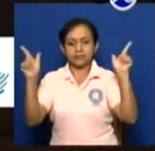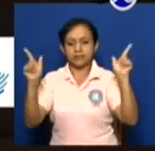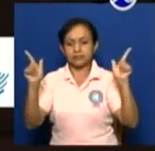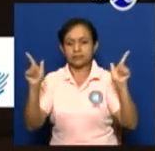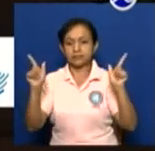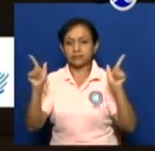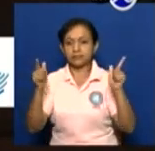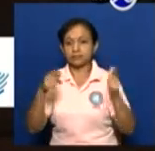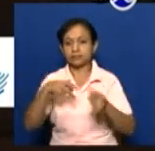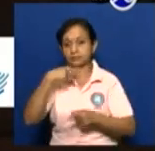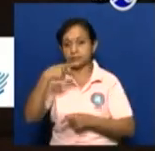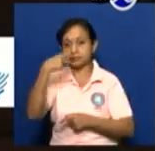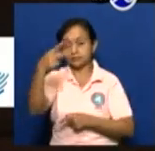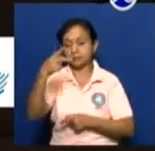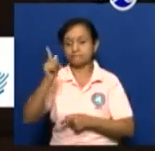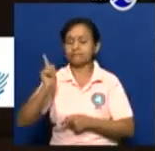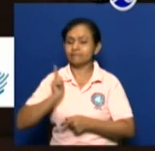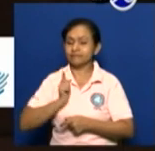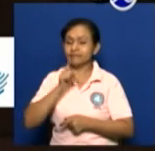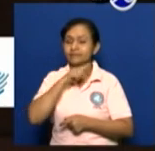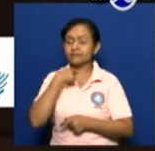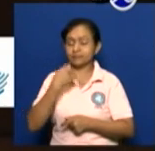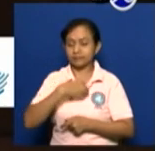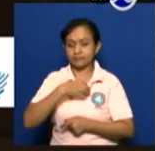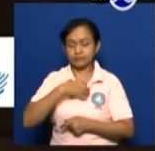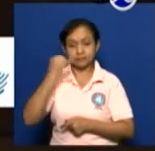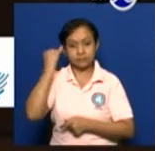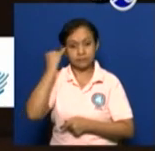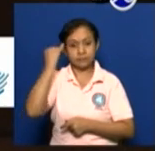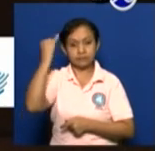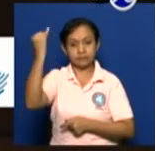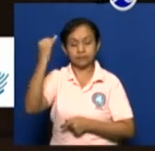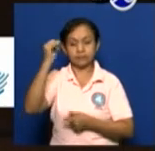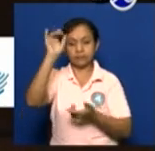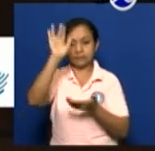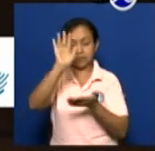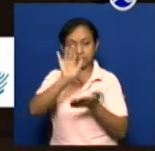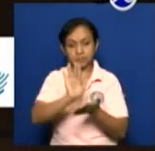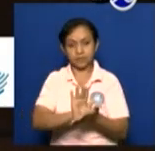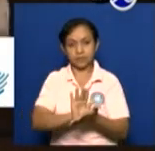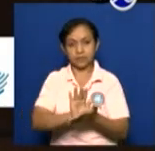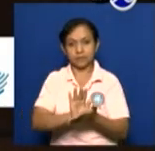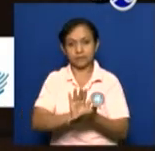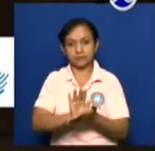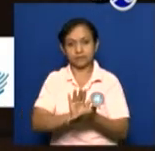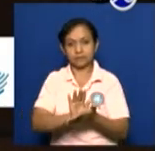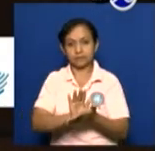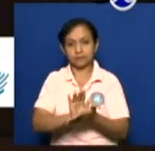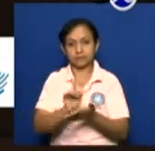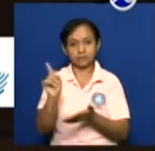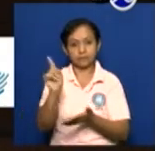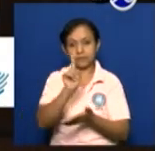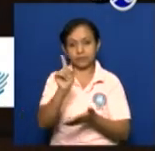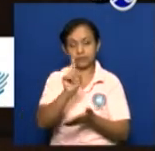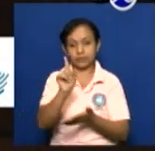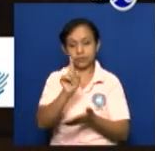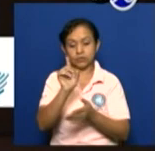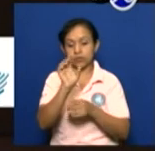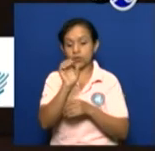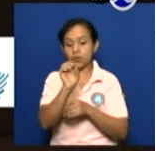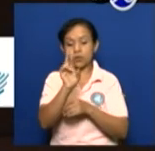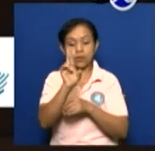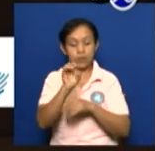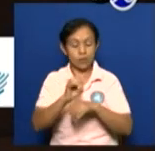Estas palabras encarnan mi ideal y mi espiritualidad. y no habrá oro en el